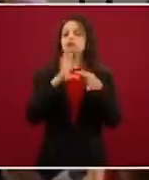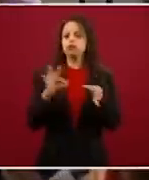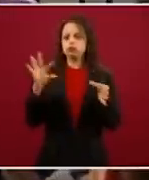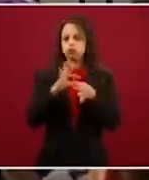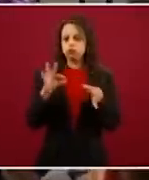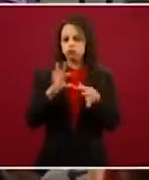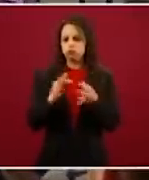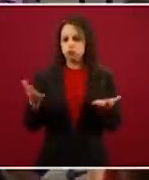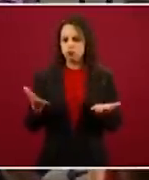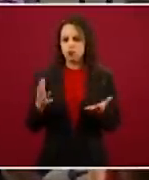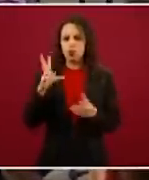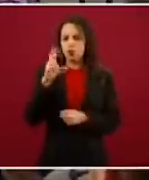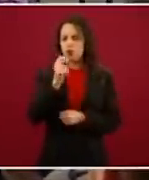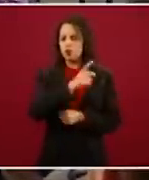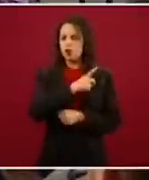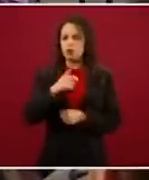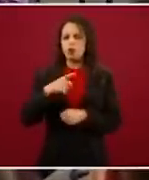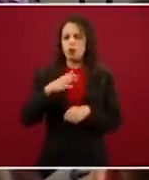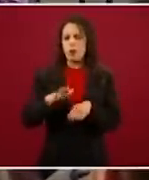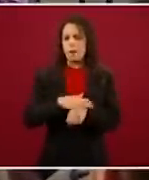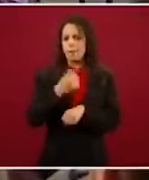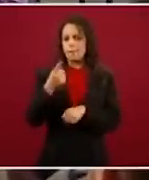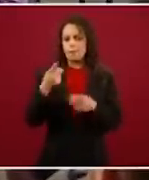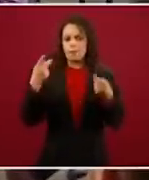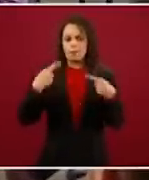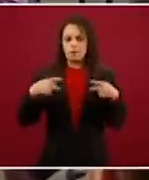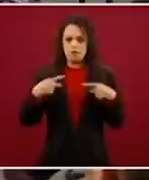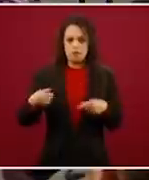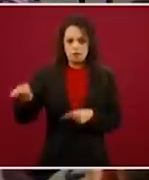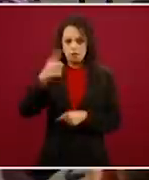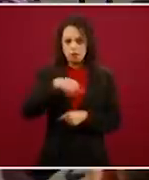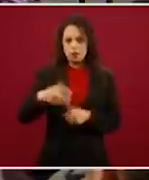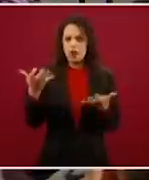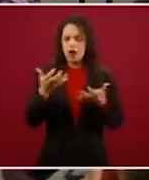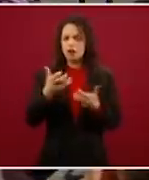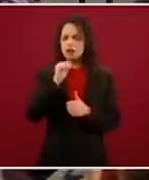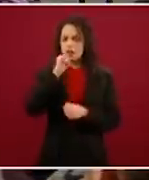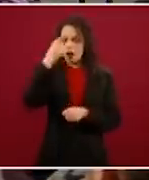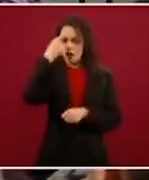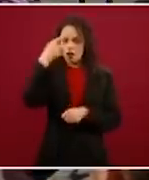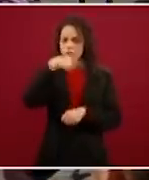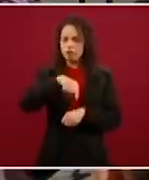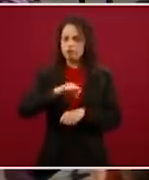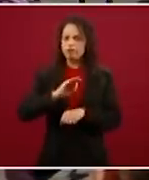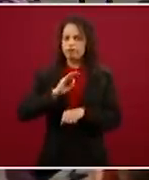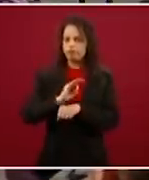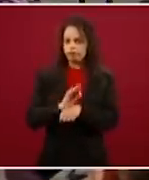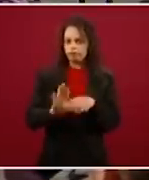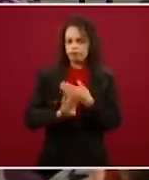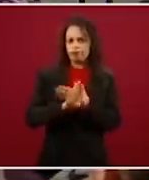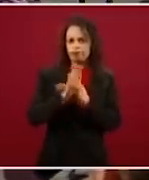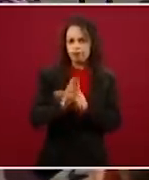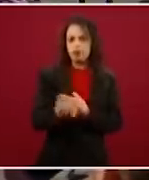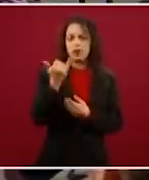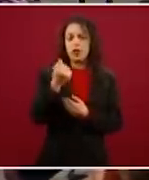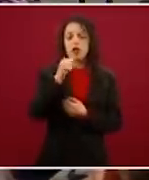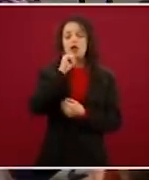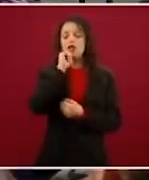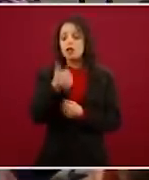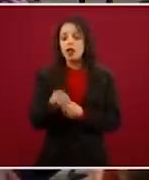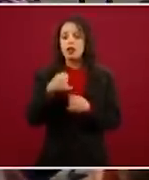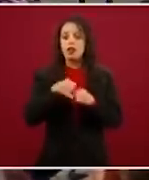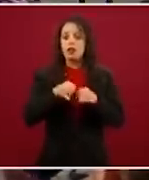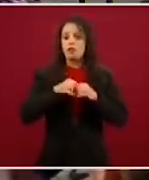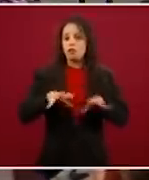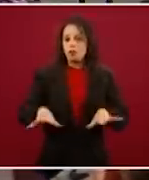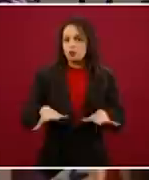por qué trepar gente que en ningún momento hizo nada por detener uno y tampoco nada por informar, en